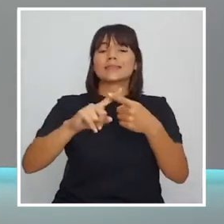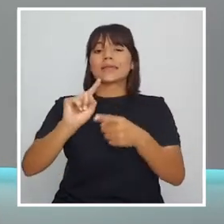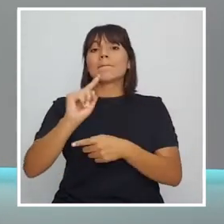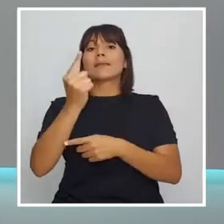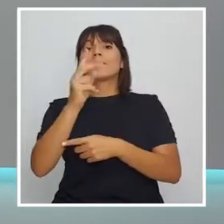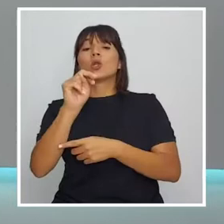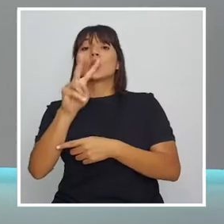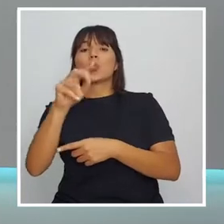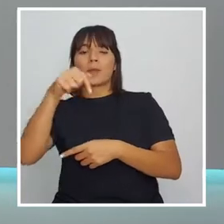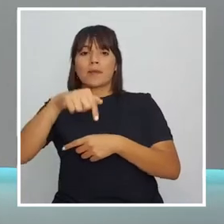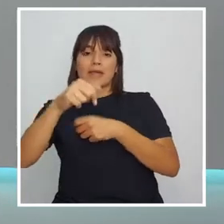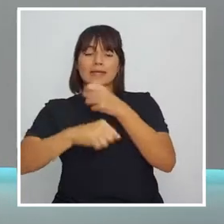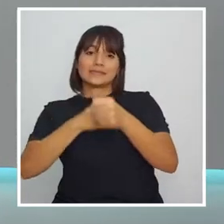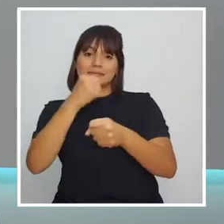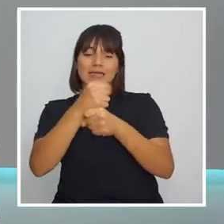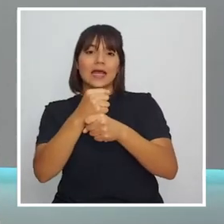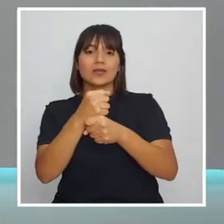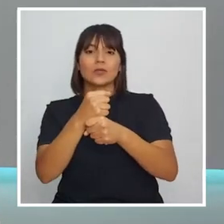noviembre